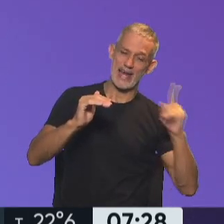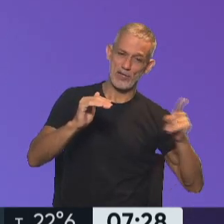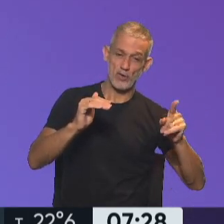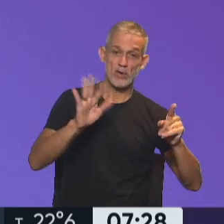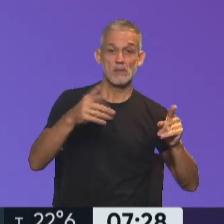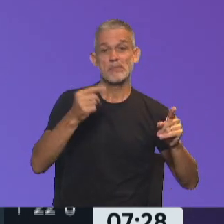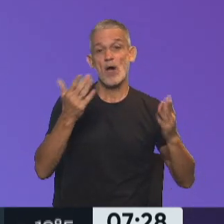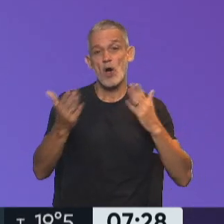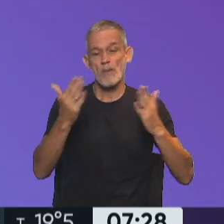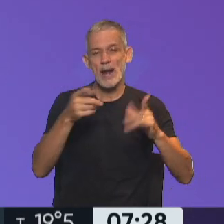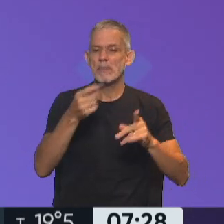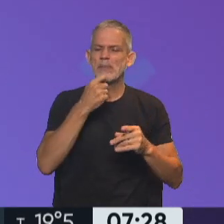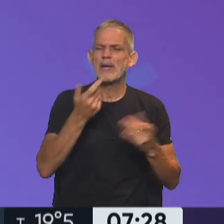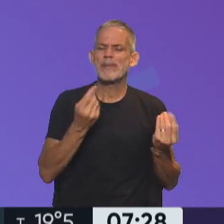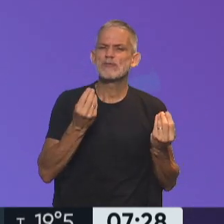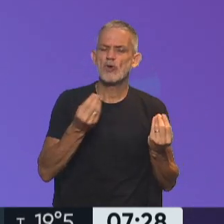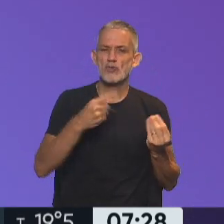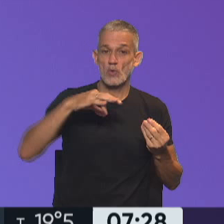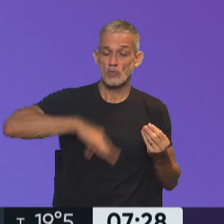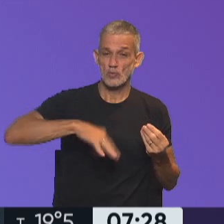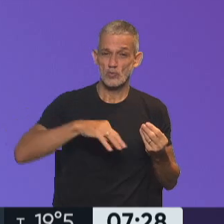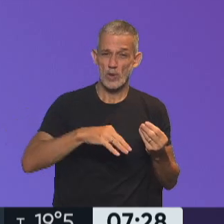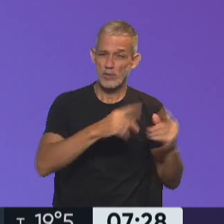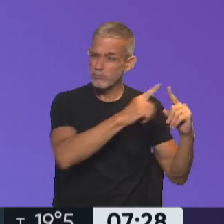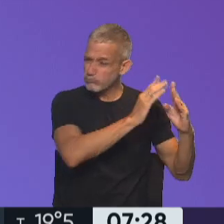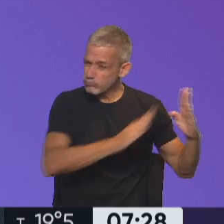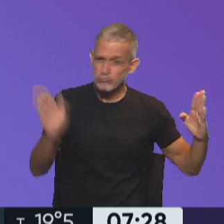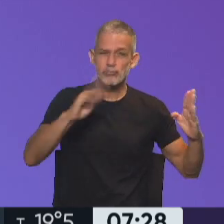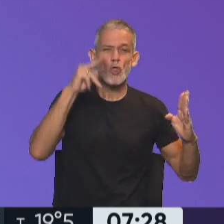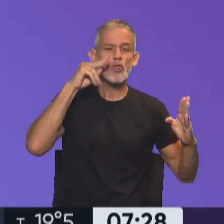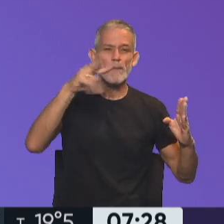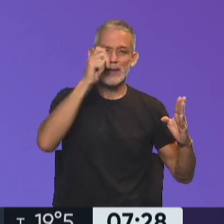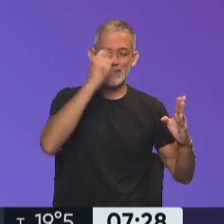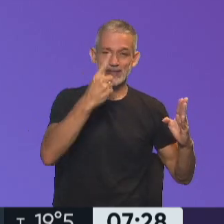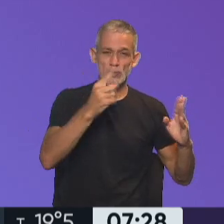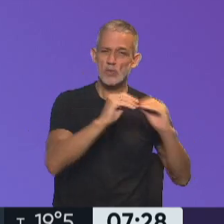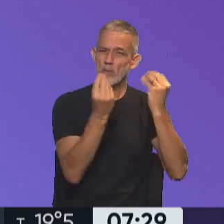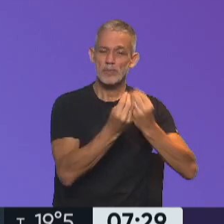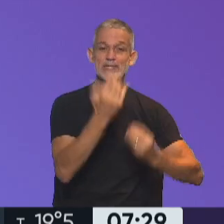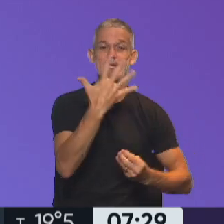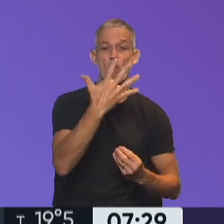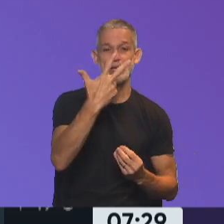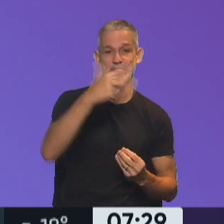si vos querés saber, bueno, ¿qué pasó con los salarios todo 2021? Aumentaron